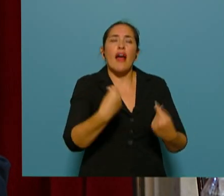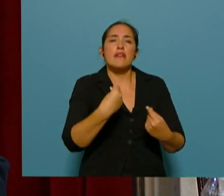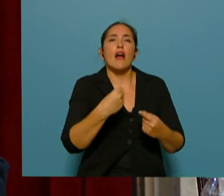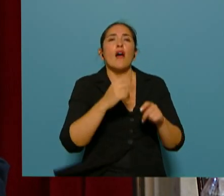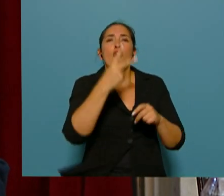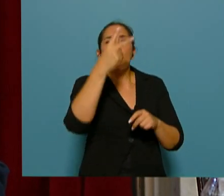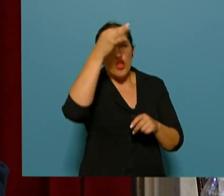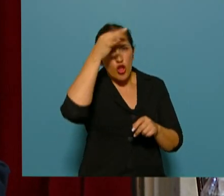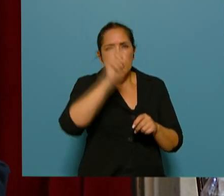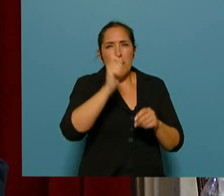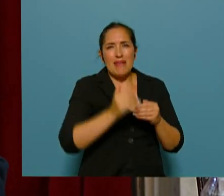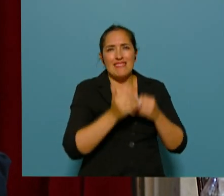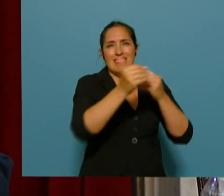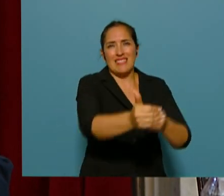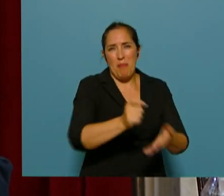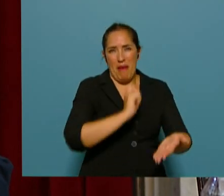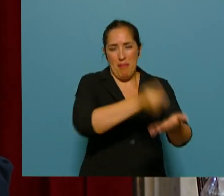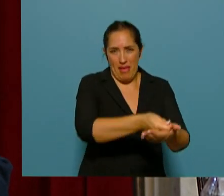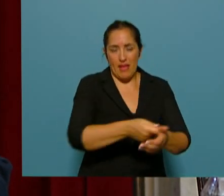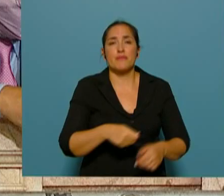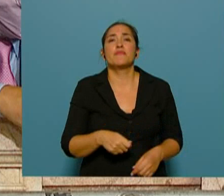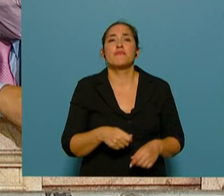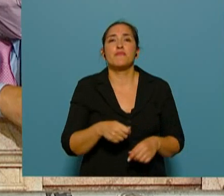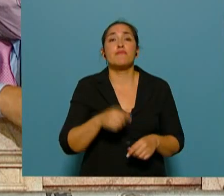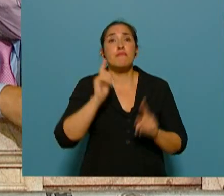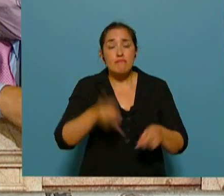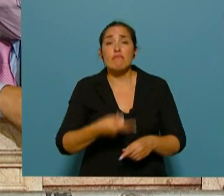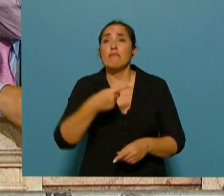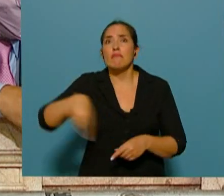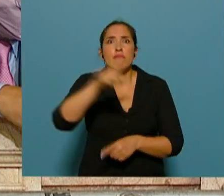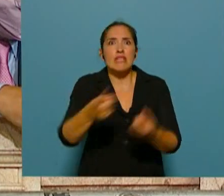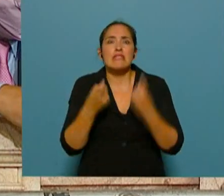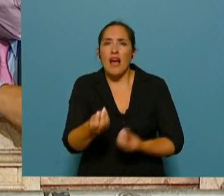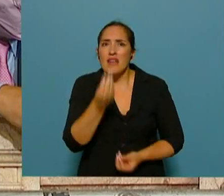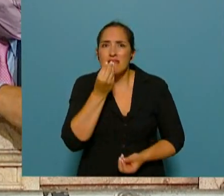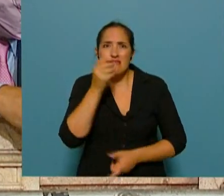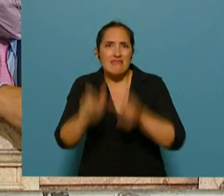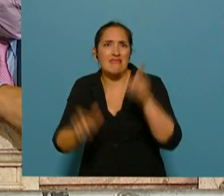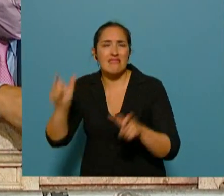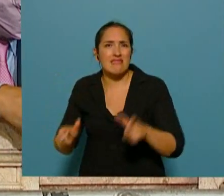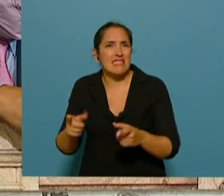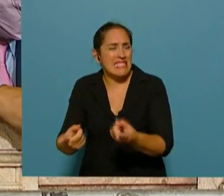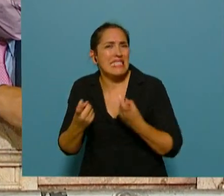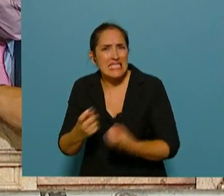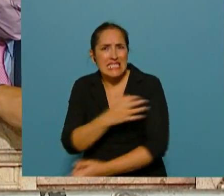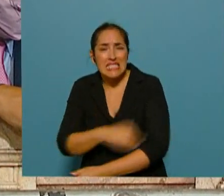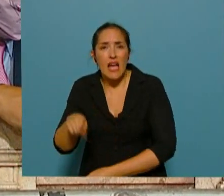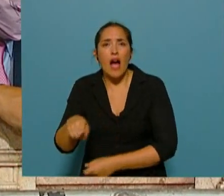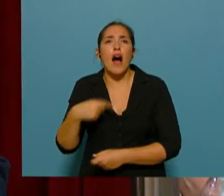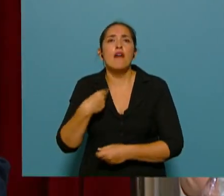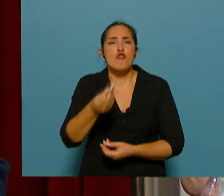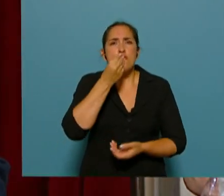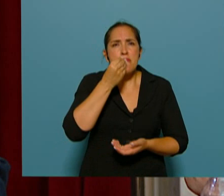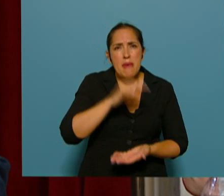gracia de 12 meses. Para atender la demanda alimentaria de la población más vulnerable, multiplicamos el suministro